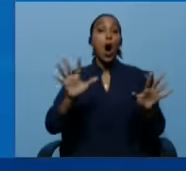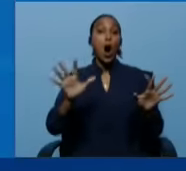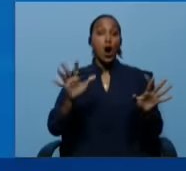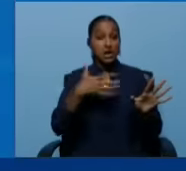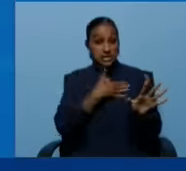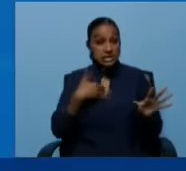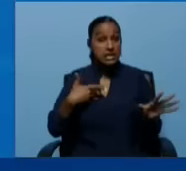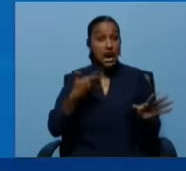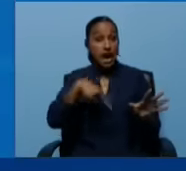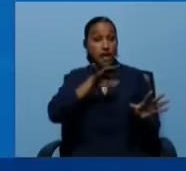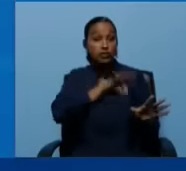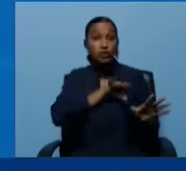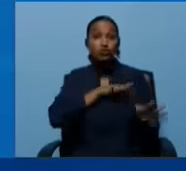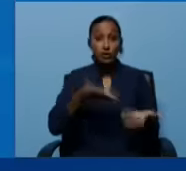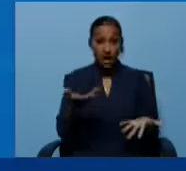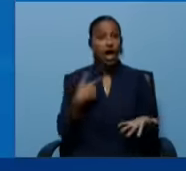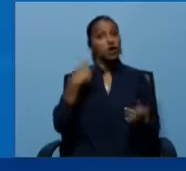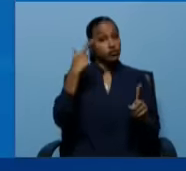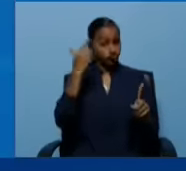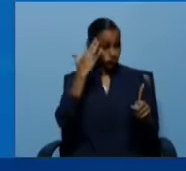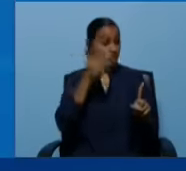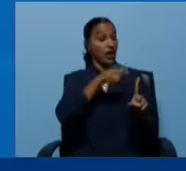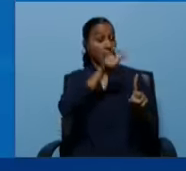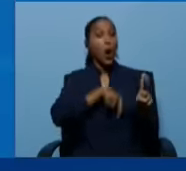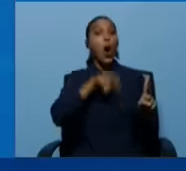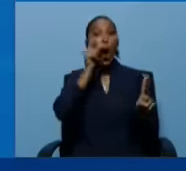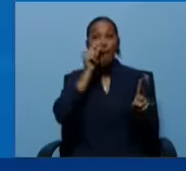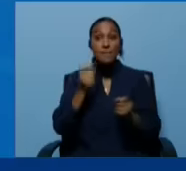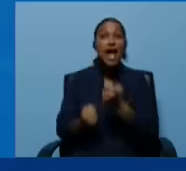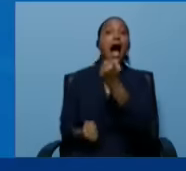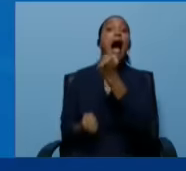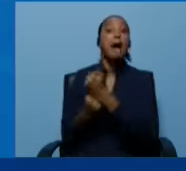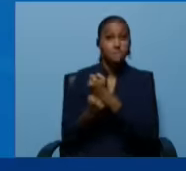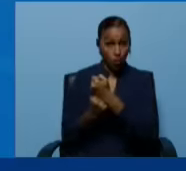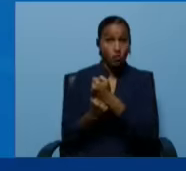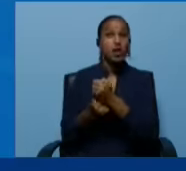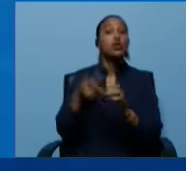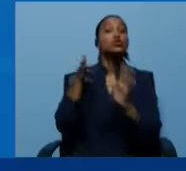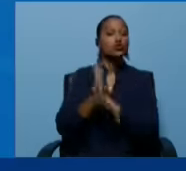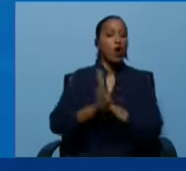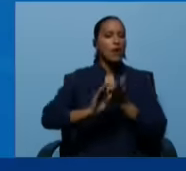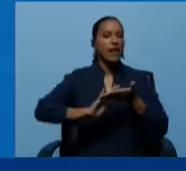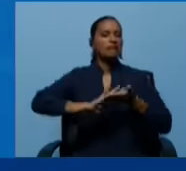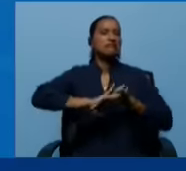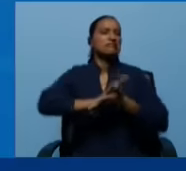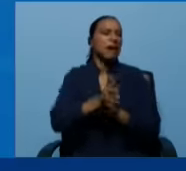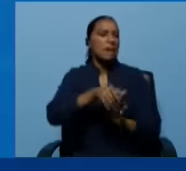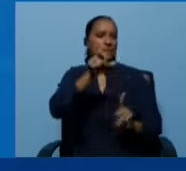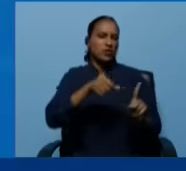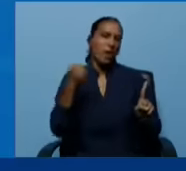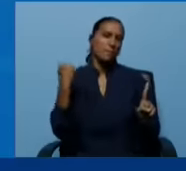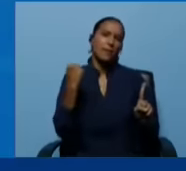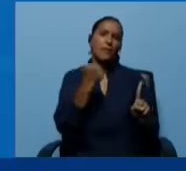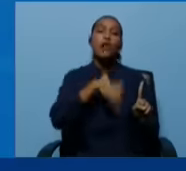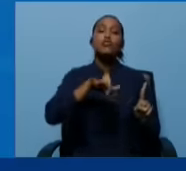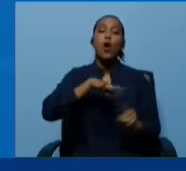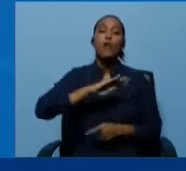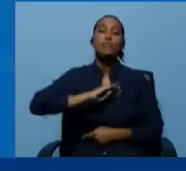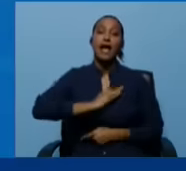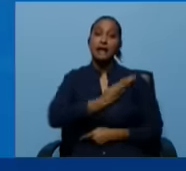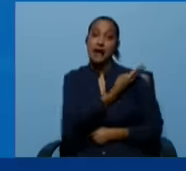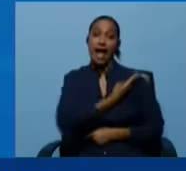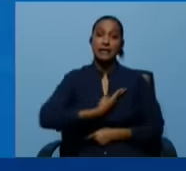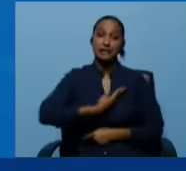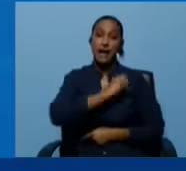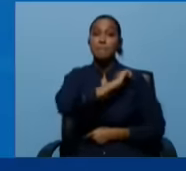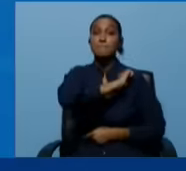Josep Borrell apoya el holocausto palestino, la masacre de Gaza. Es cómplice Josep Borrell